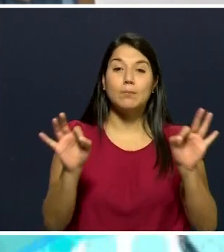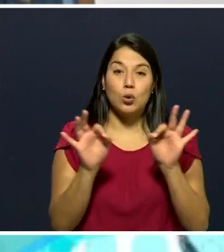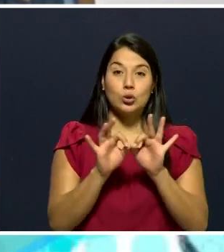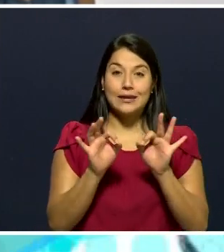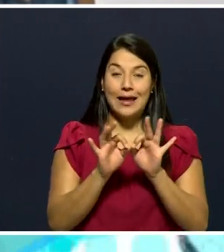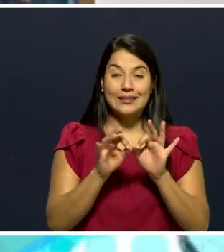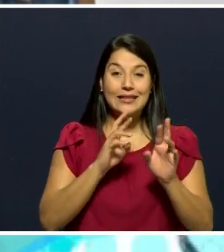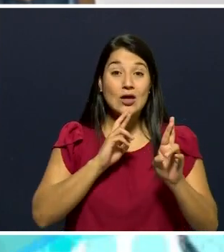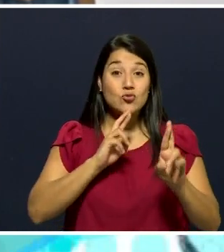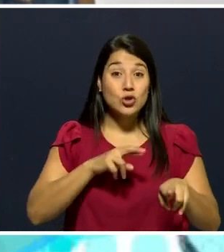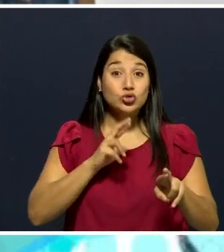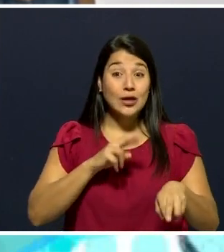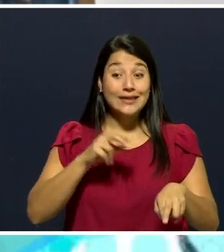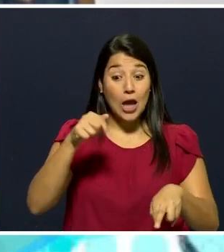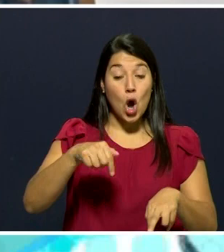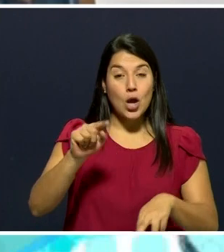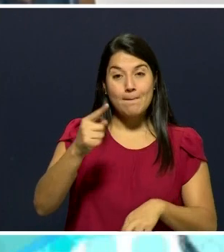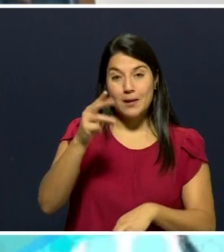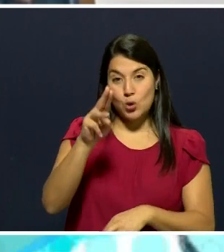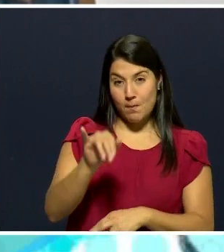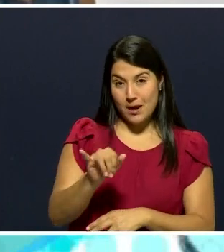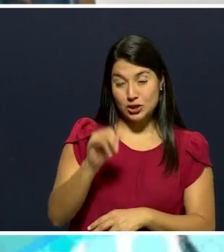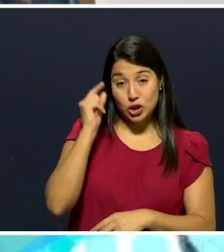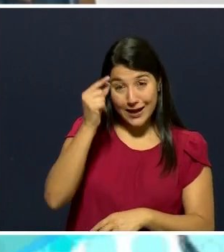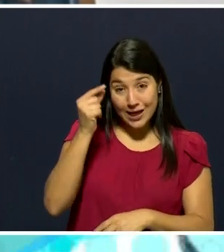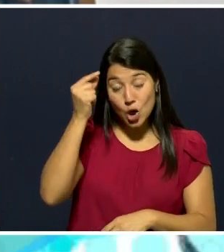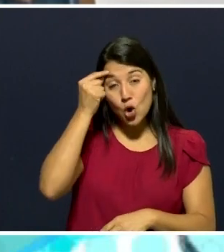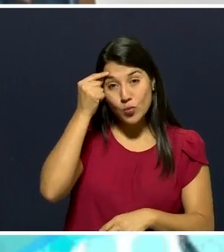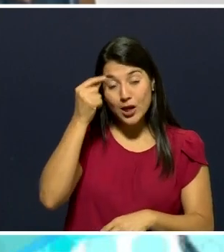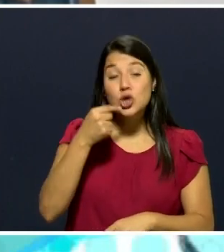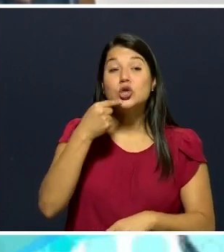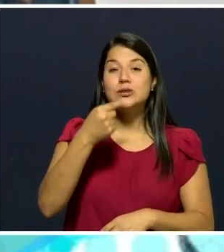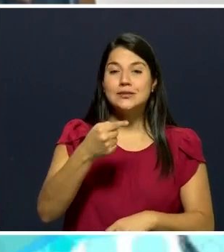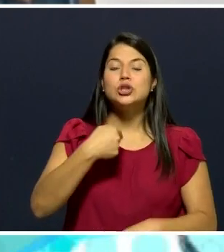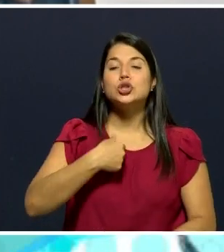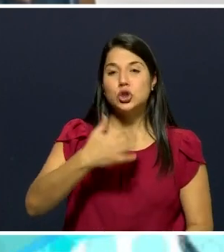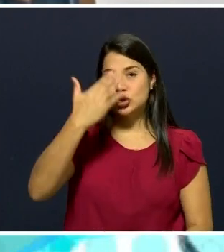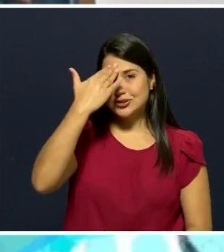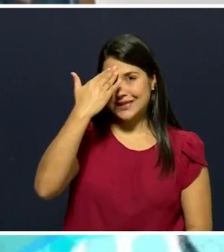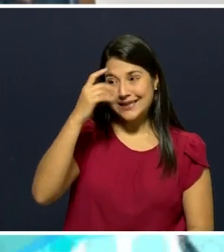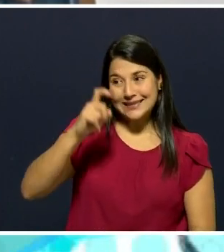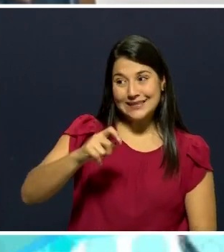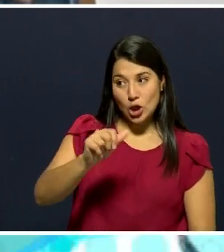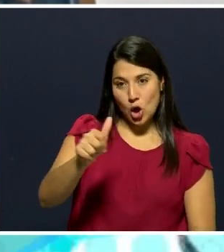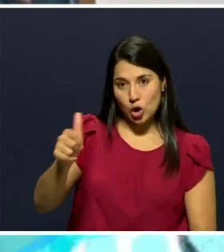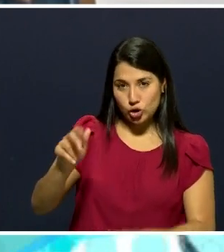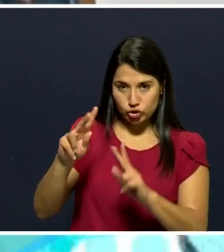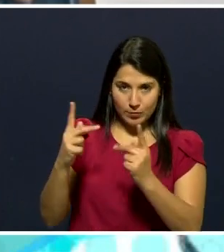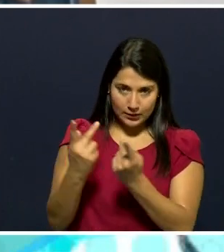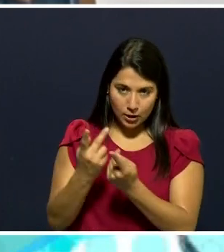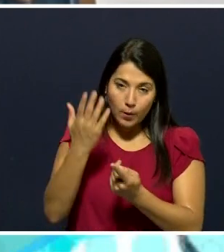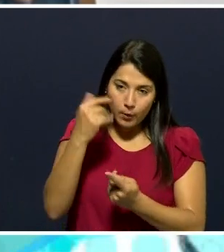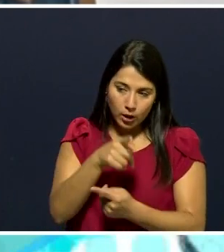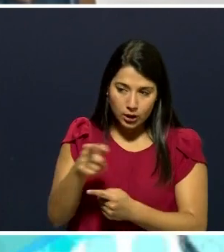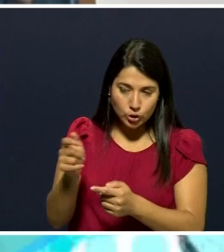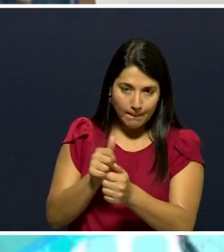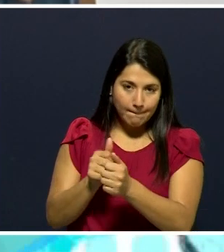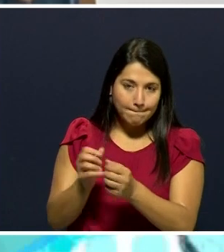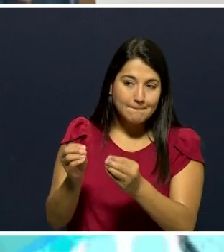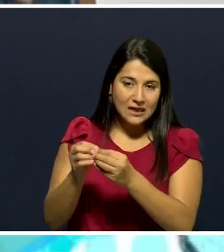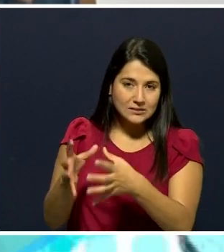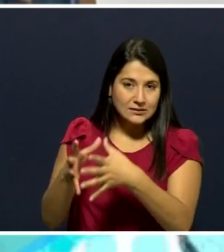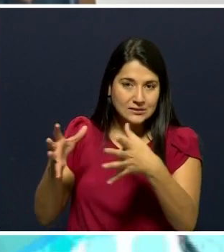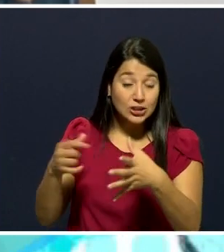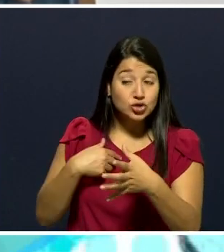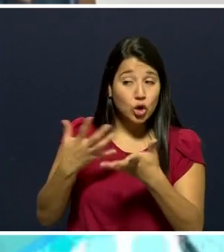el resultado del 1 de mayo hoy. Es el gobierno diciendo, sé que voy a necesitar de la oposición, porque son mayoría, y quiero estar bien con